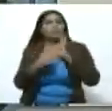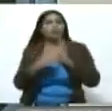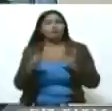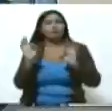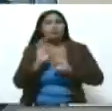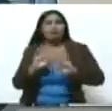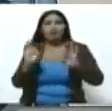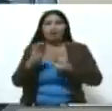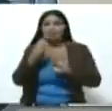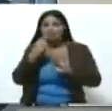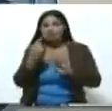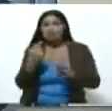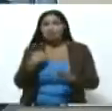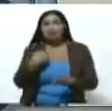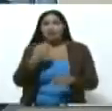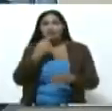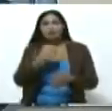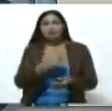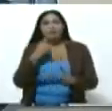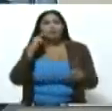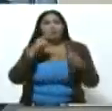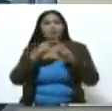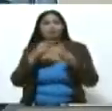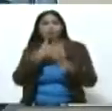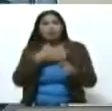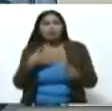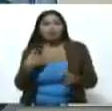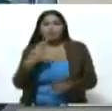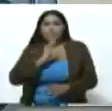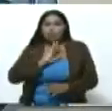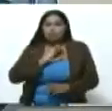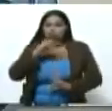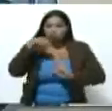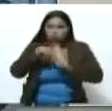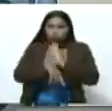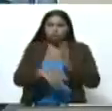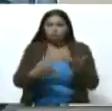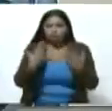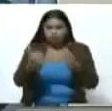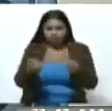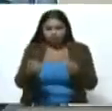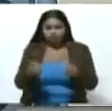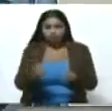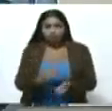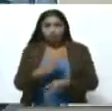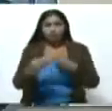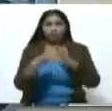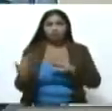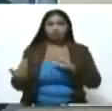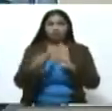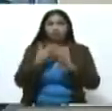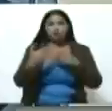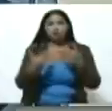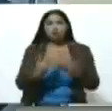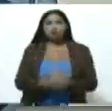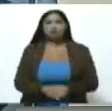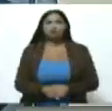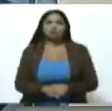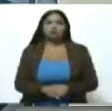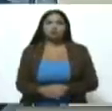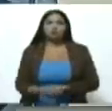es una excusa para ella referir lo que desea ella, ¿no? Causar nada más y nada menos que el